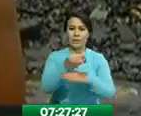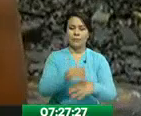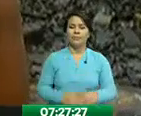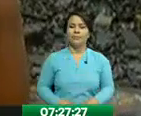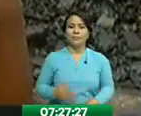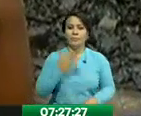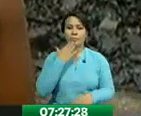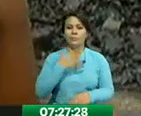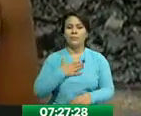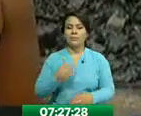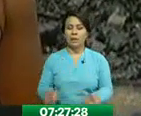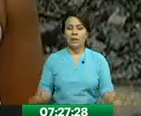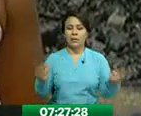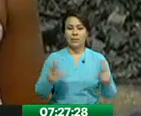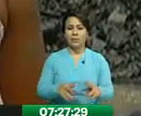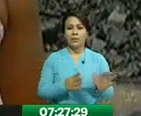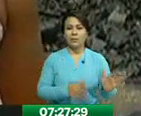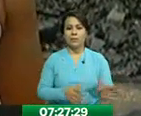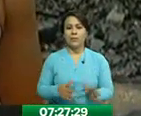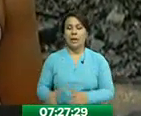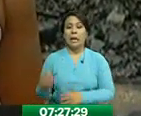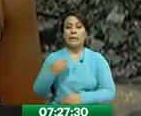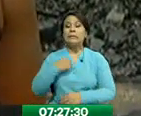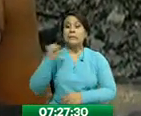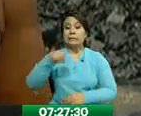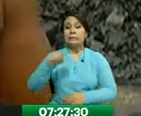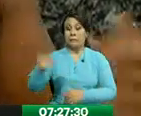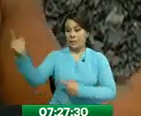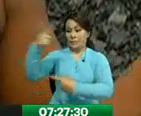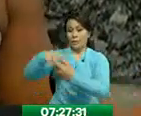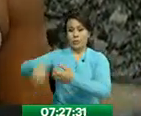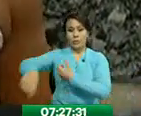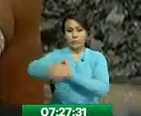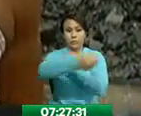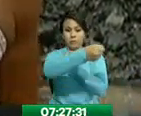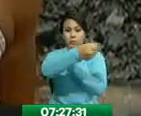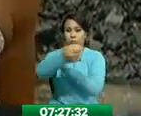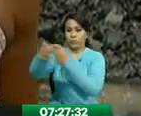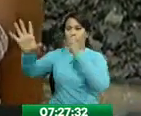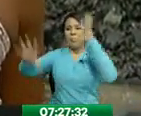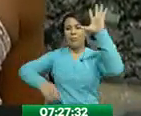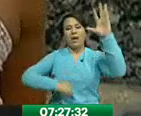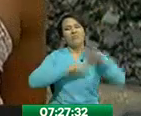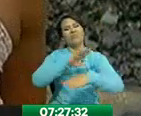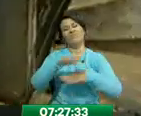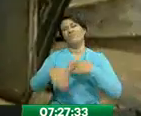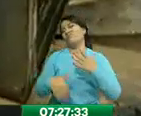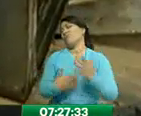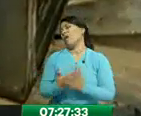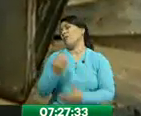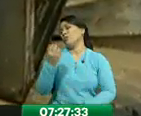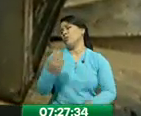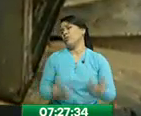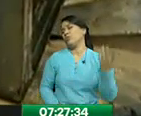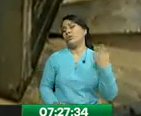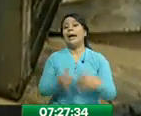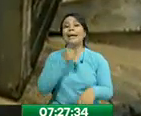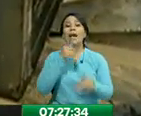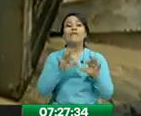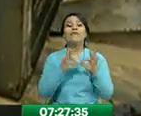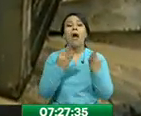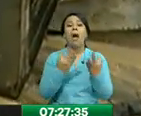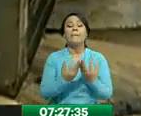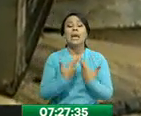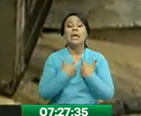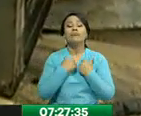¿Cómo fue el accionar del bombero? Sí, llegaron, pero ya cuando llegaron ahí ya estaba todo quemado y estaba todo prendido. Ahora que la familia